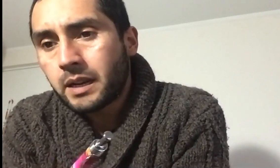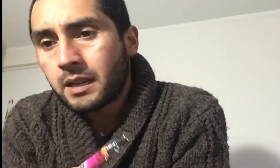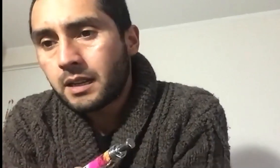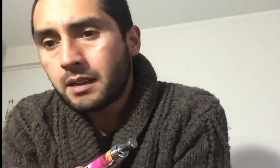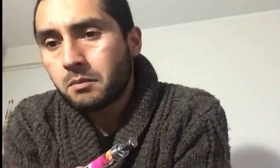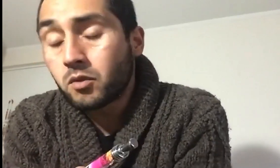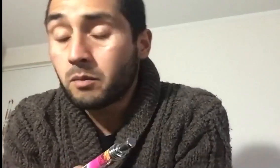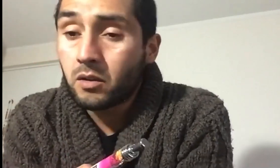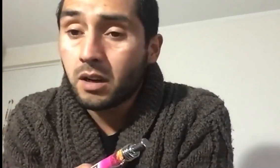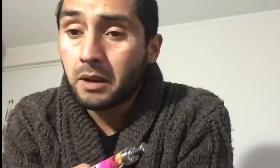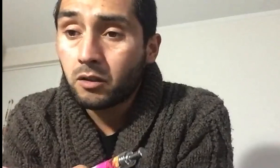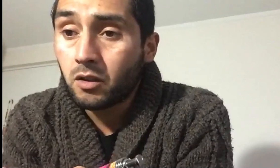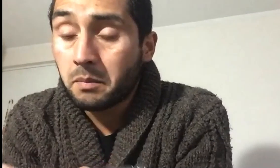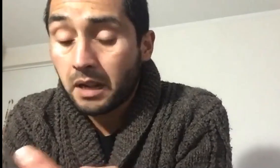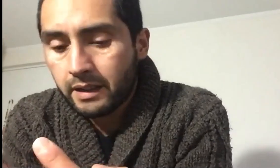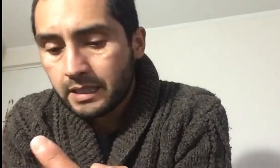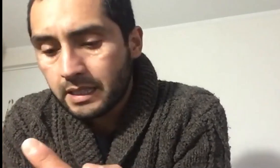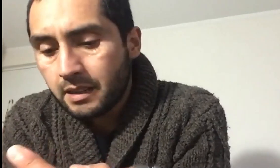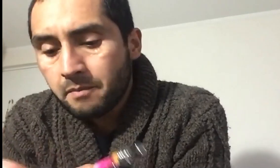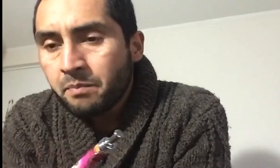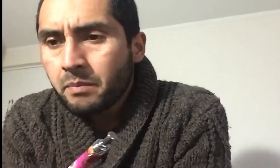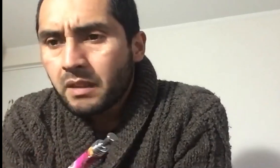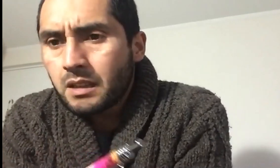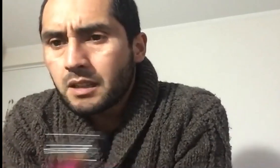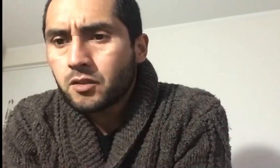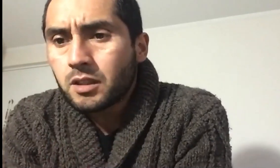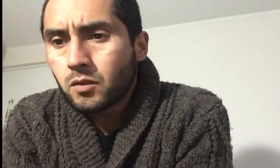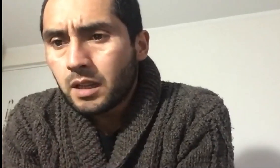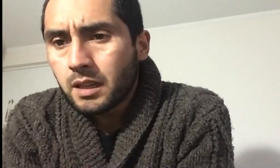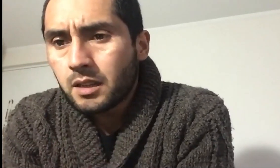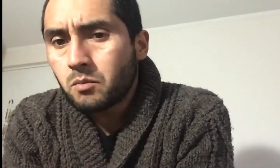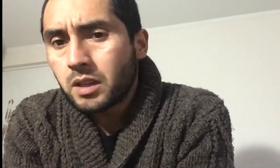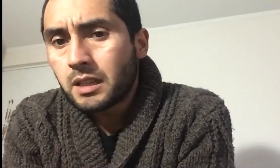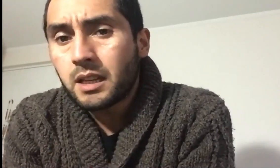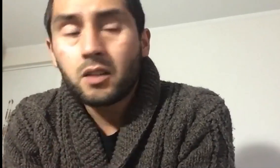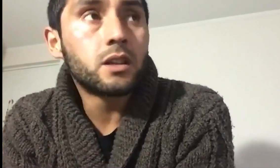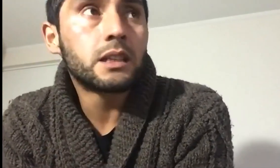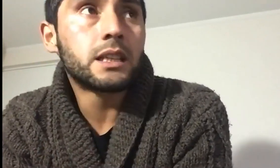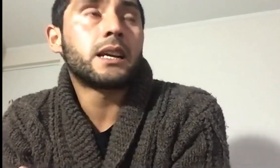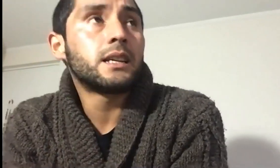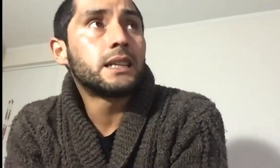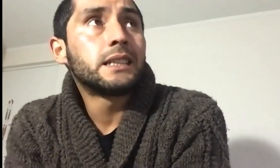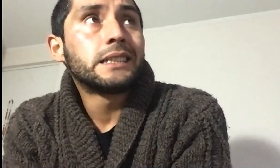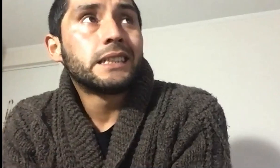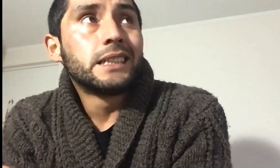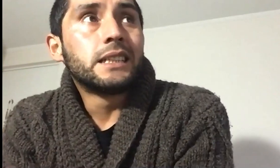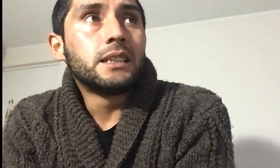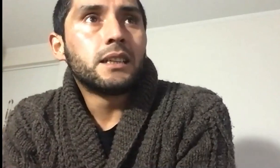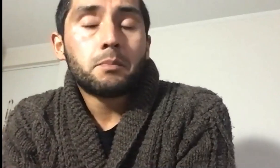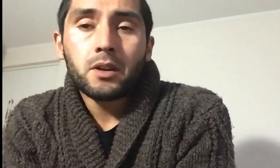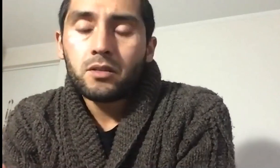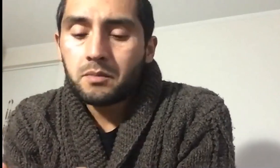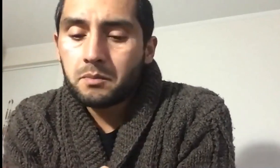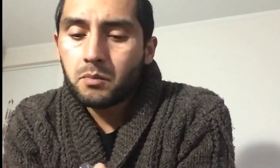bastante más, mucho mejor respecto a lo que esperaba, ¿ya? Y eso sin duda que es un buen indicador, ¿ya?